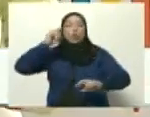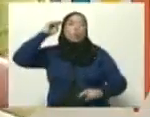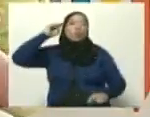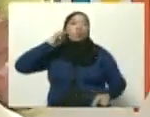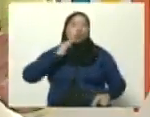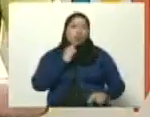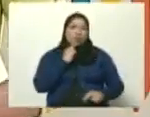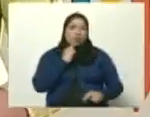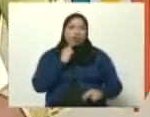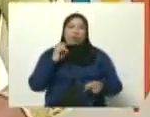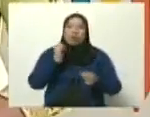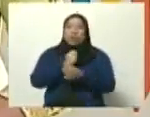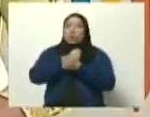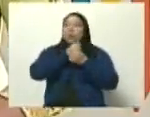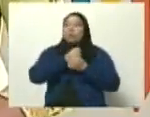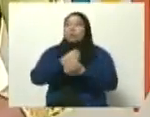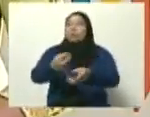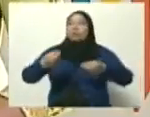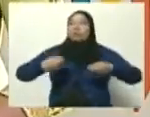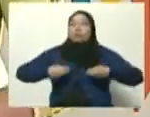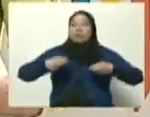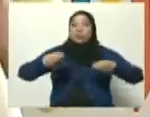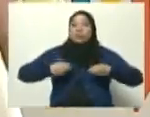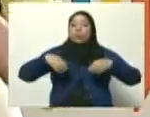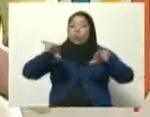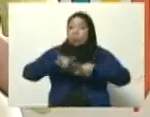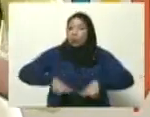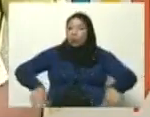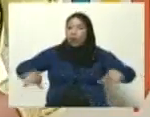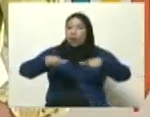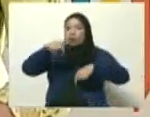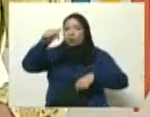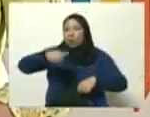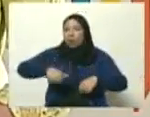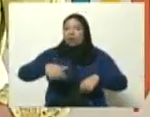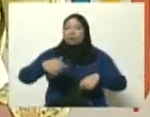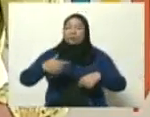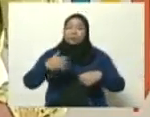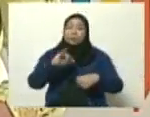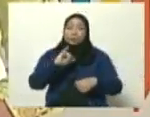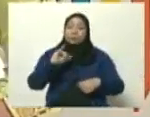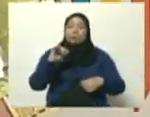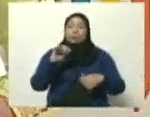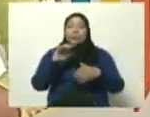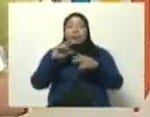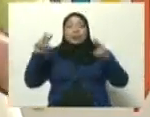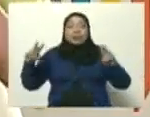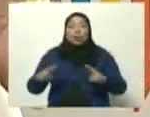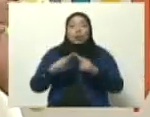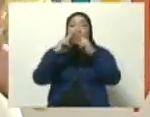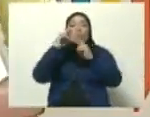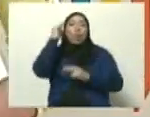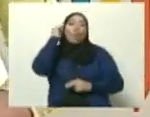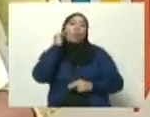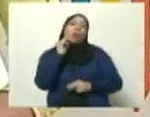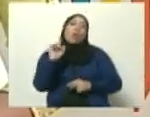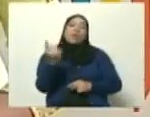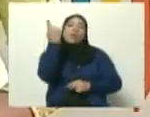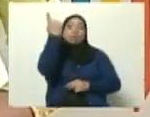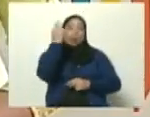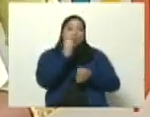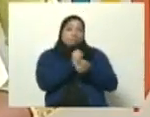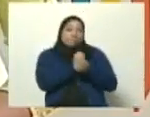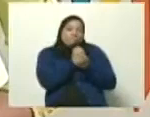Una esencia de amor, lo que se vive desde estos espacios, pues hace 200 años Manuelita y Simón fijaron su primer